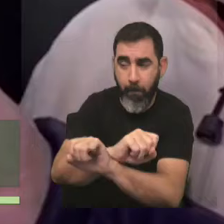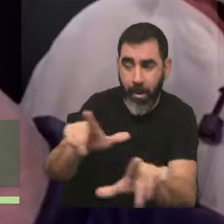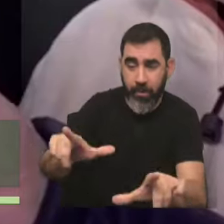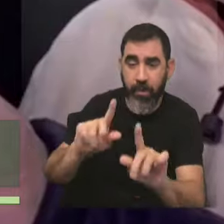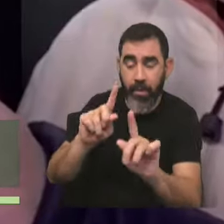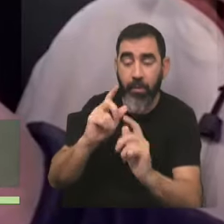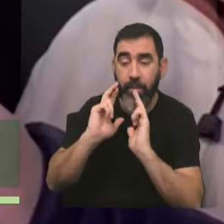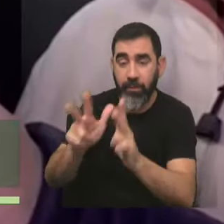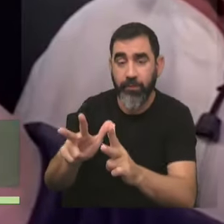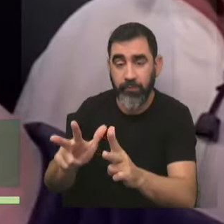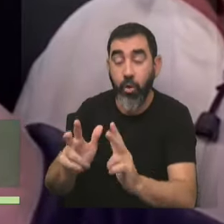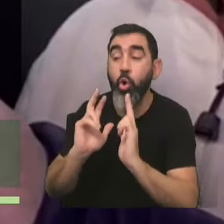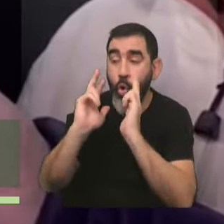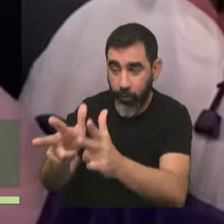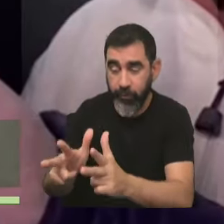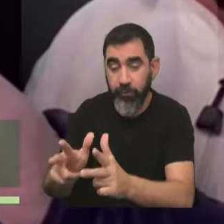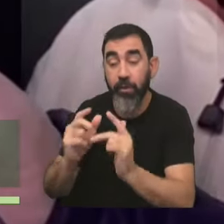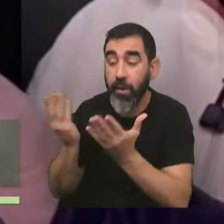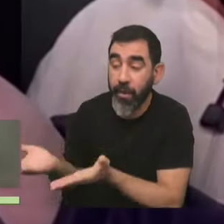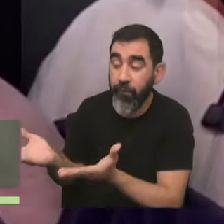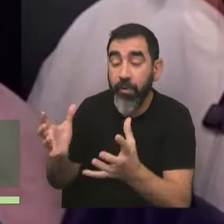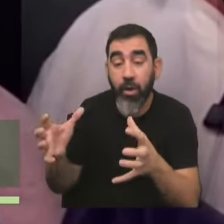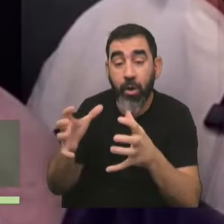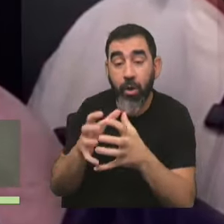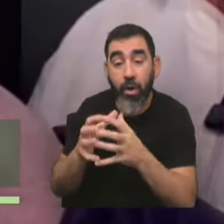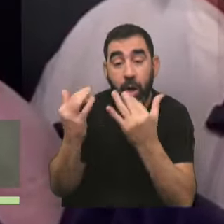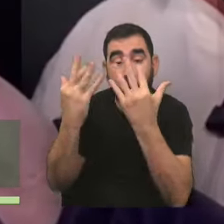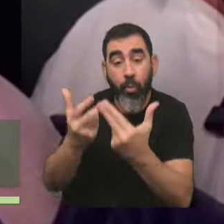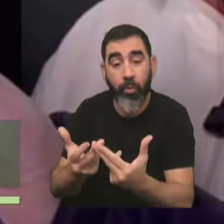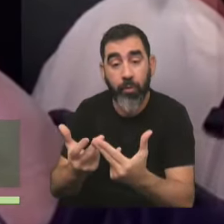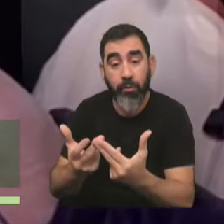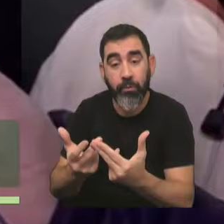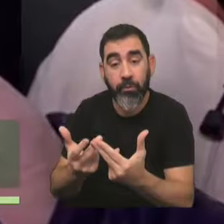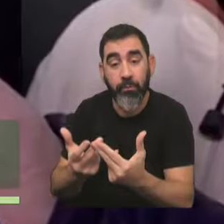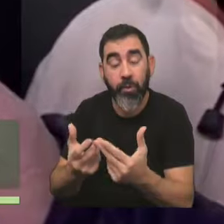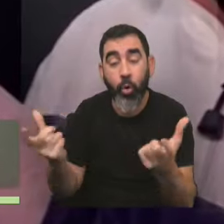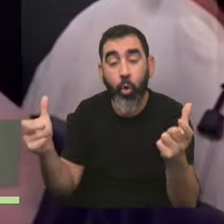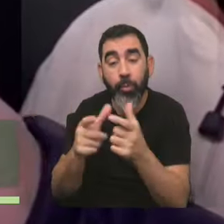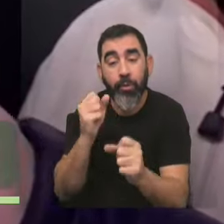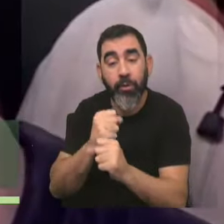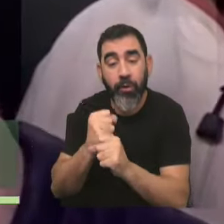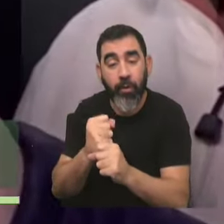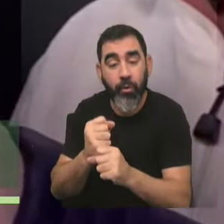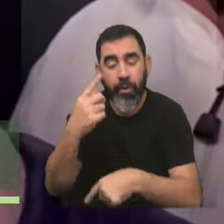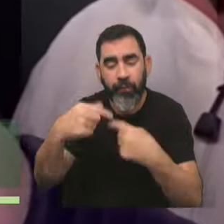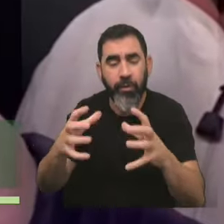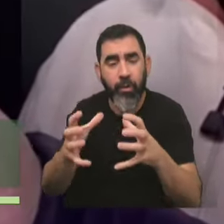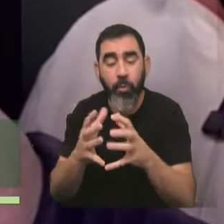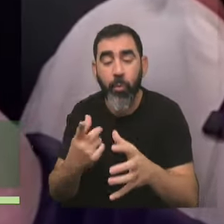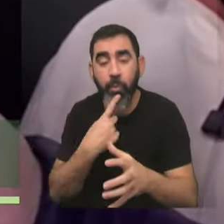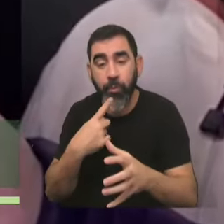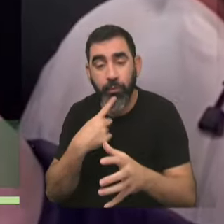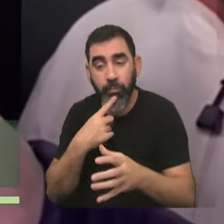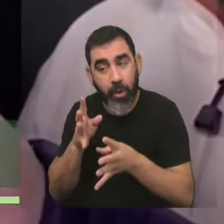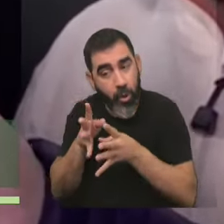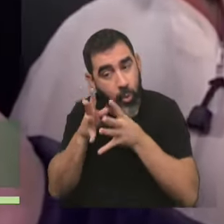tenemos que decir e invitarlos a conformar una comisión de trabajo que trascienda los partidos políticos para poder